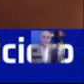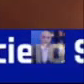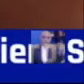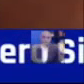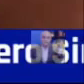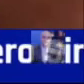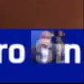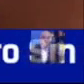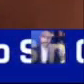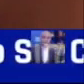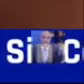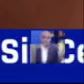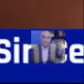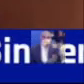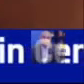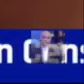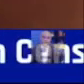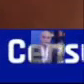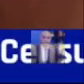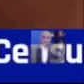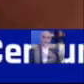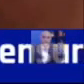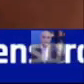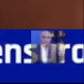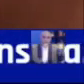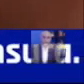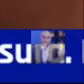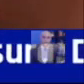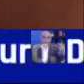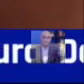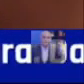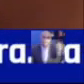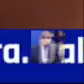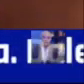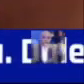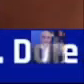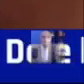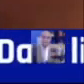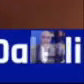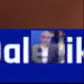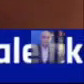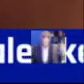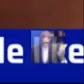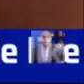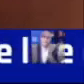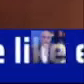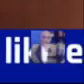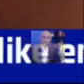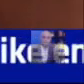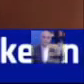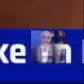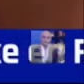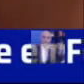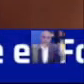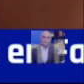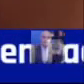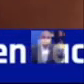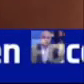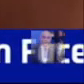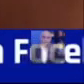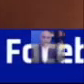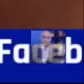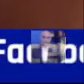este asunto, a que desmienta o precise lo que está ocurriendo, y también a